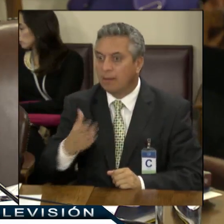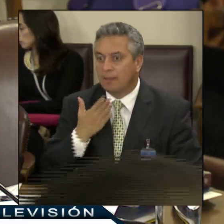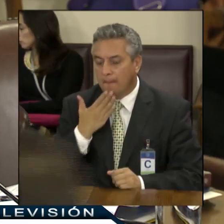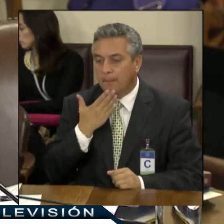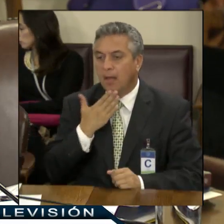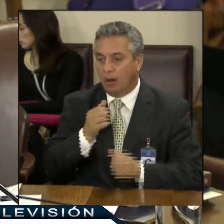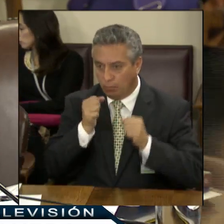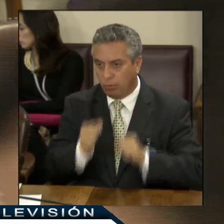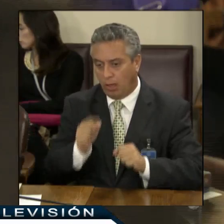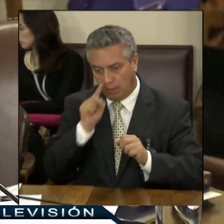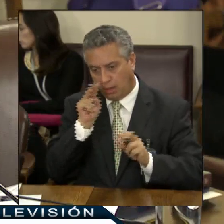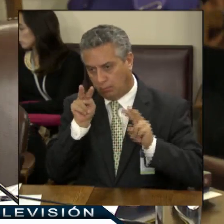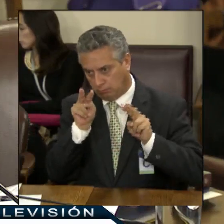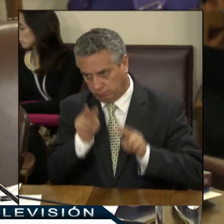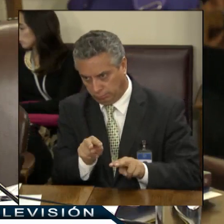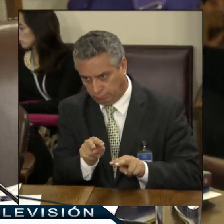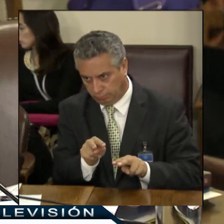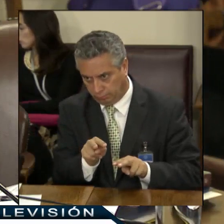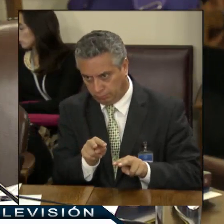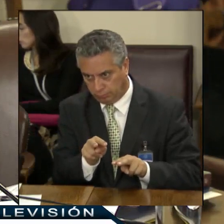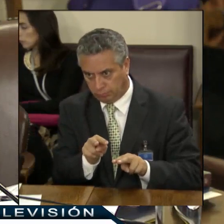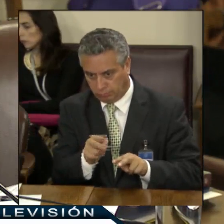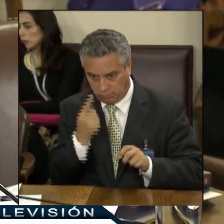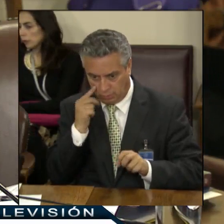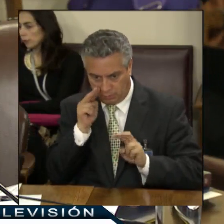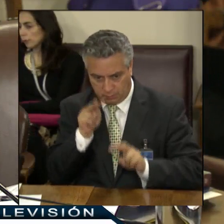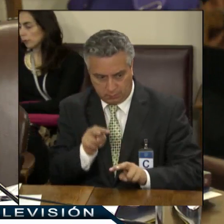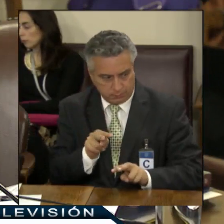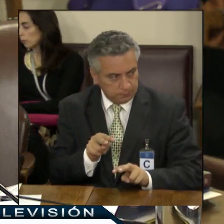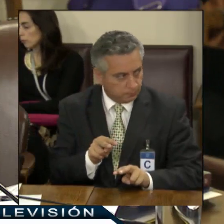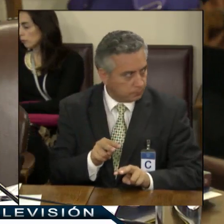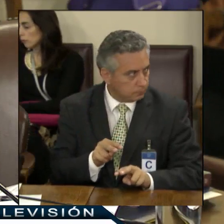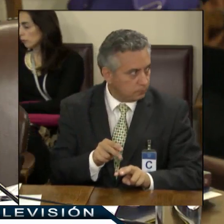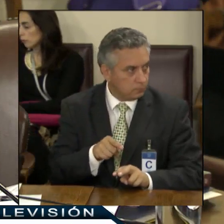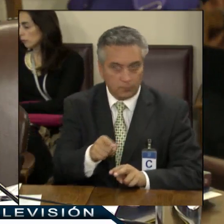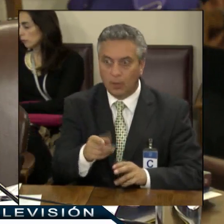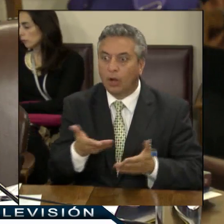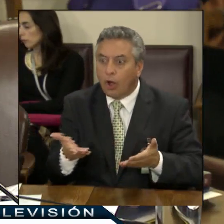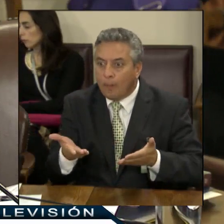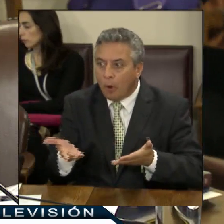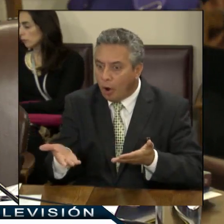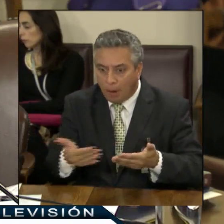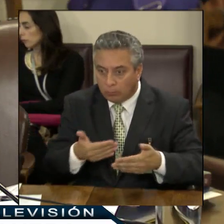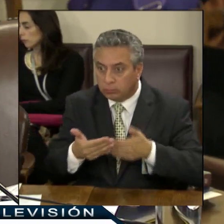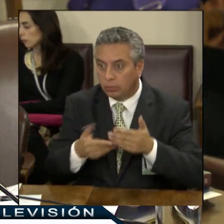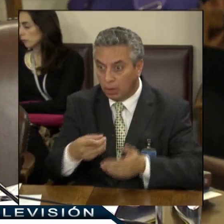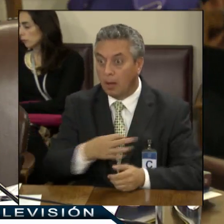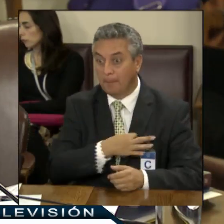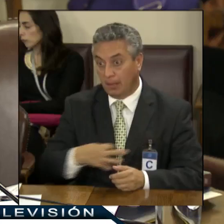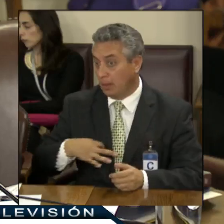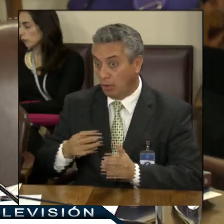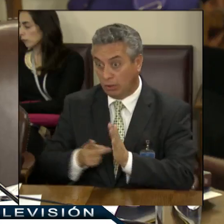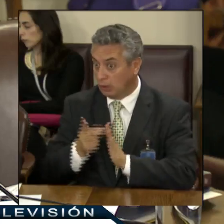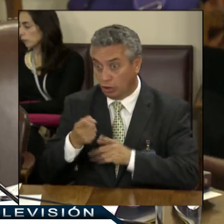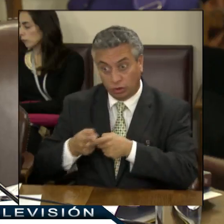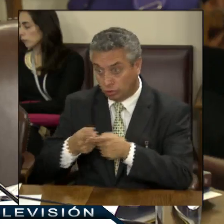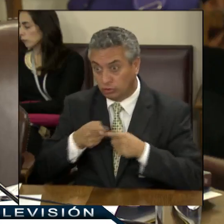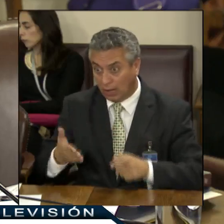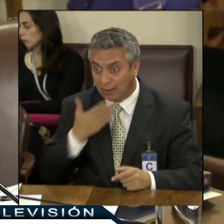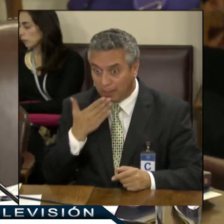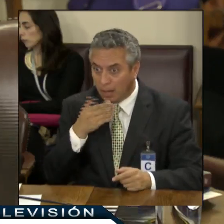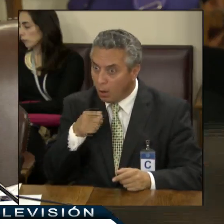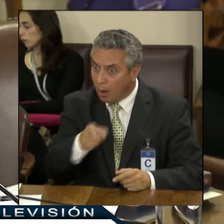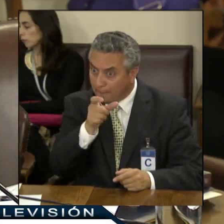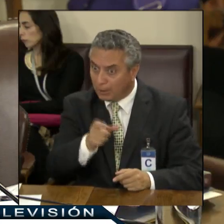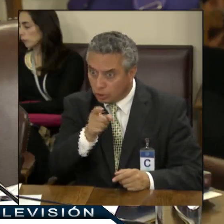también pueda verlo el el el desarrollo de la el Ministerio de desarrollo social porque esta persona por